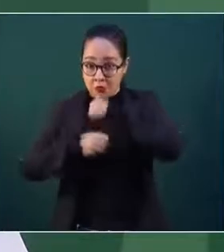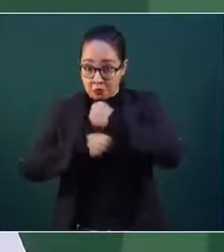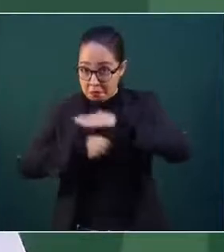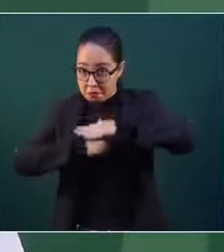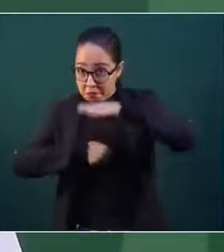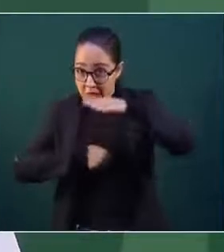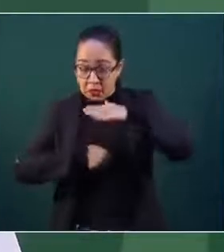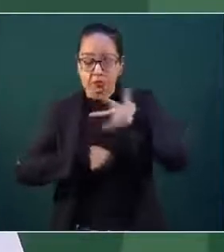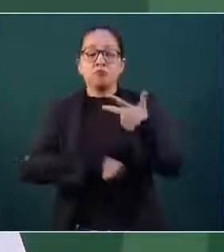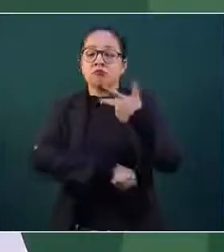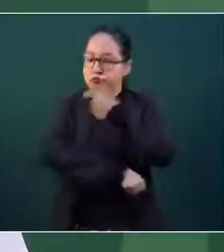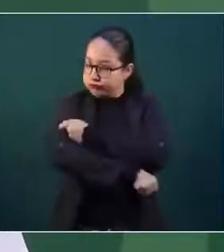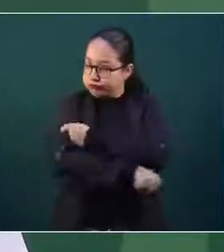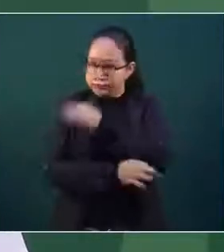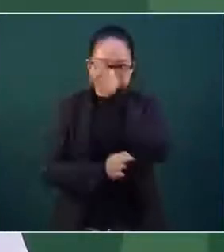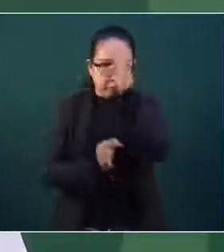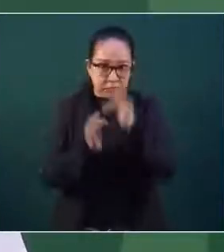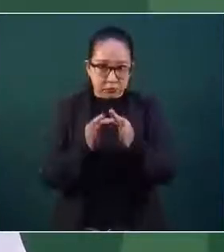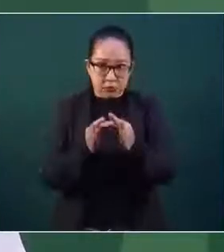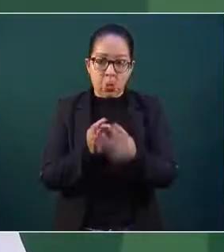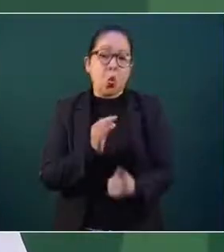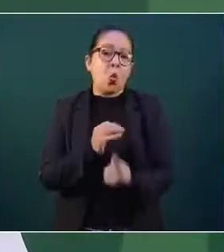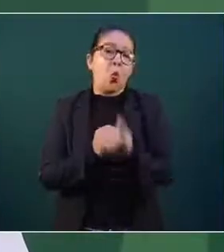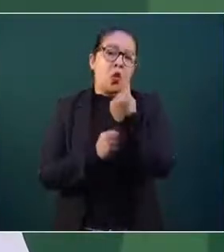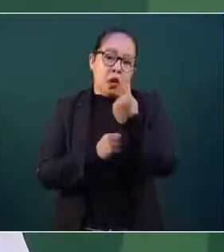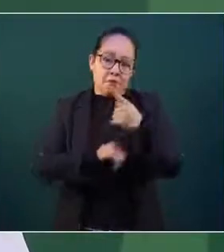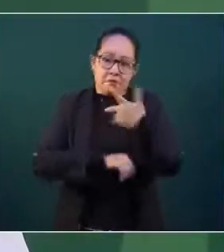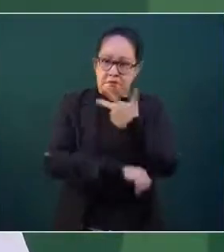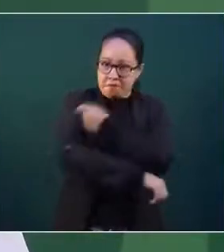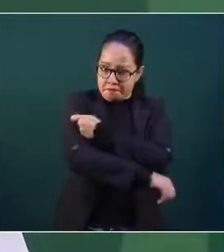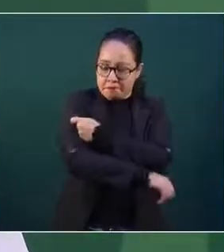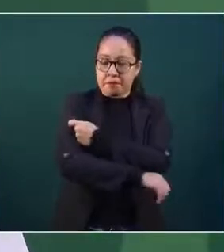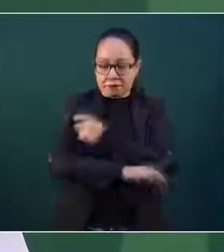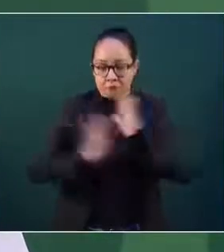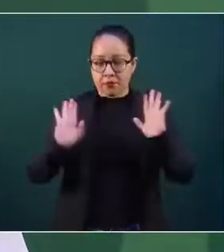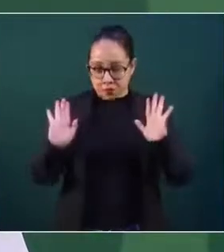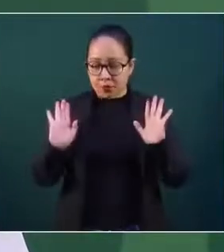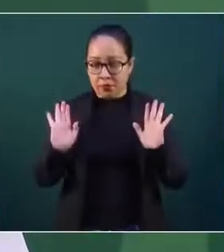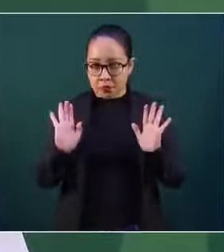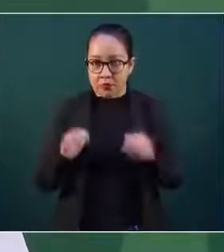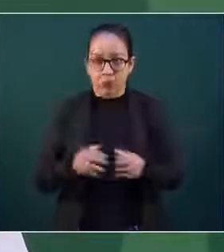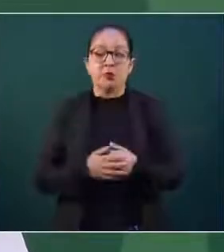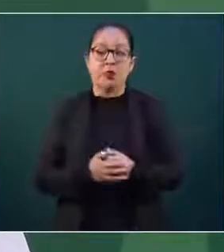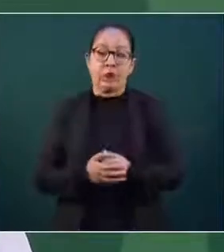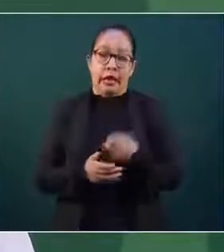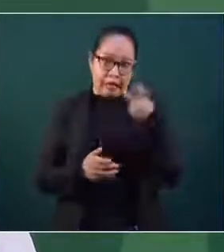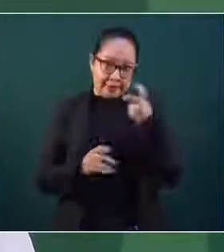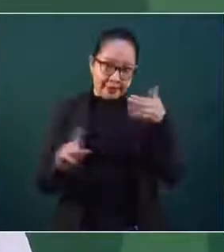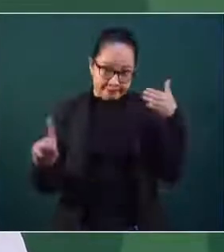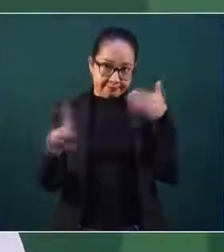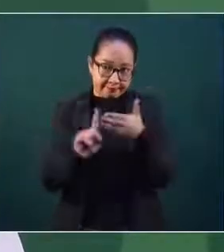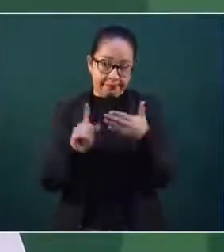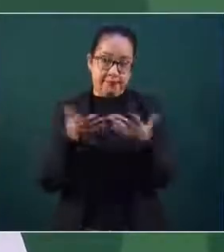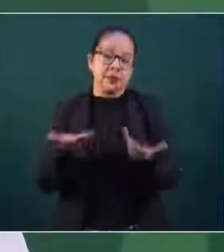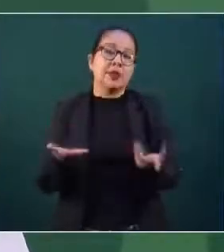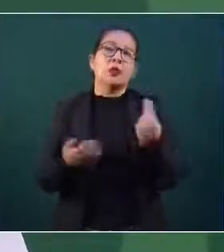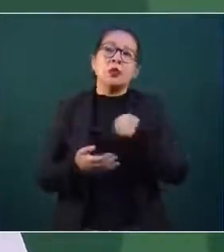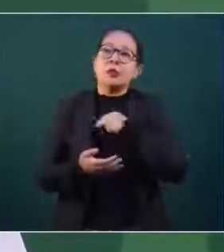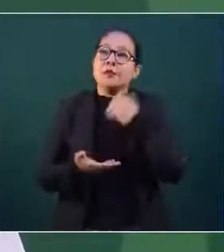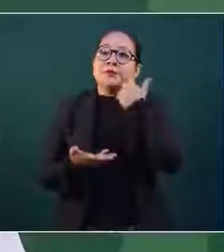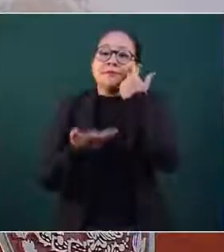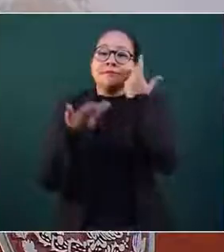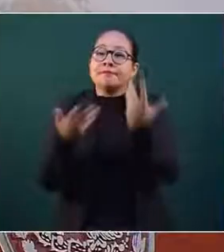vacunados, aún con una dosis. Ese es el propósito. Ahora queremos